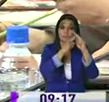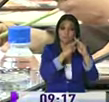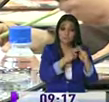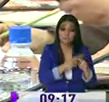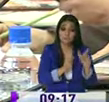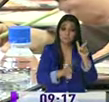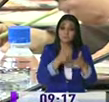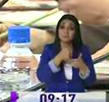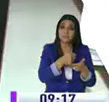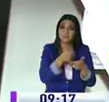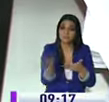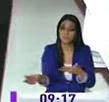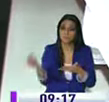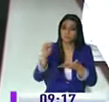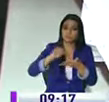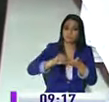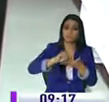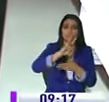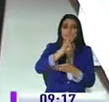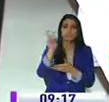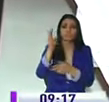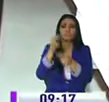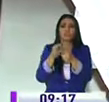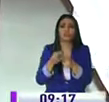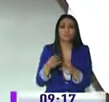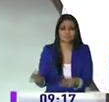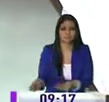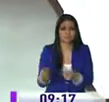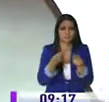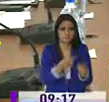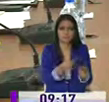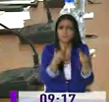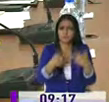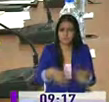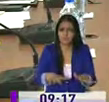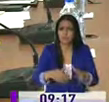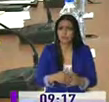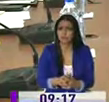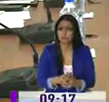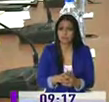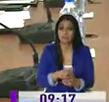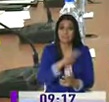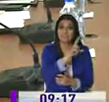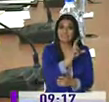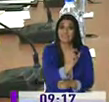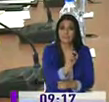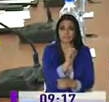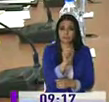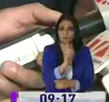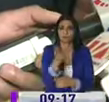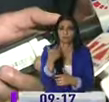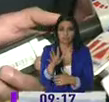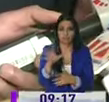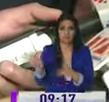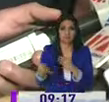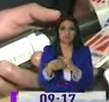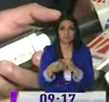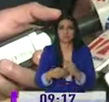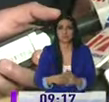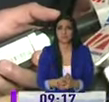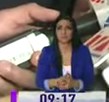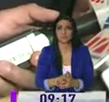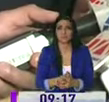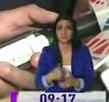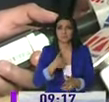beneficiados se incluyan los más de 200 nombres que fueron entregados en un inicio y no sólo los 30 calificados por el cual nosotros estamos exigiendo